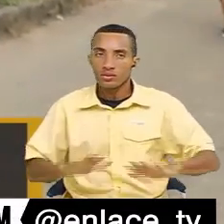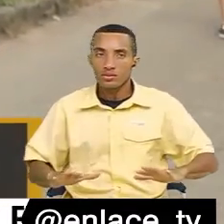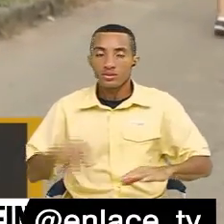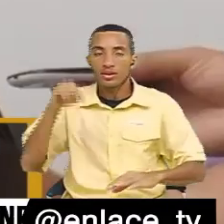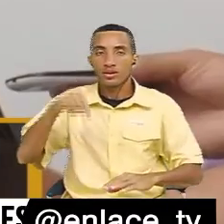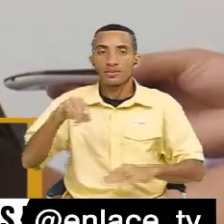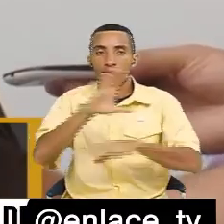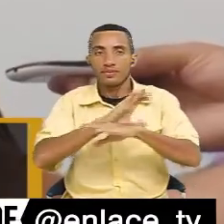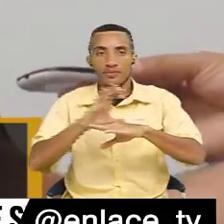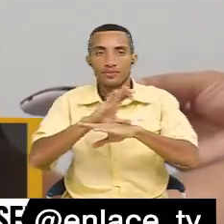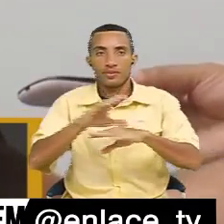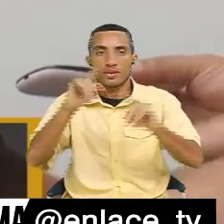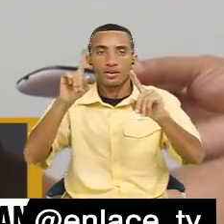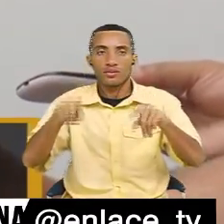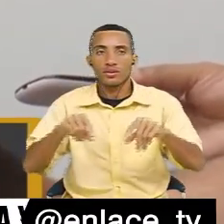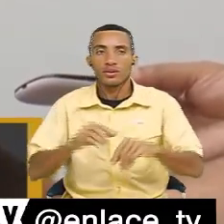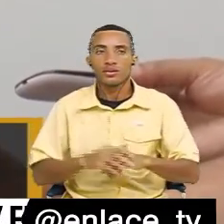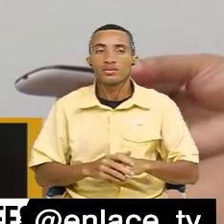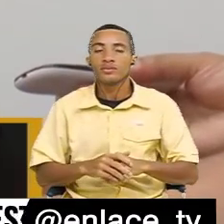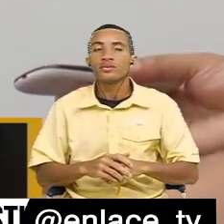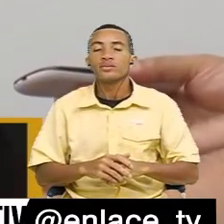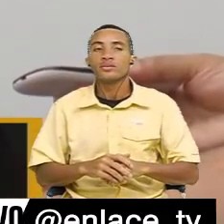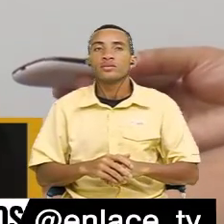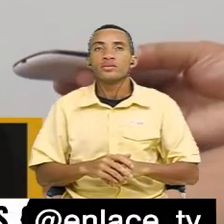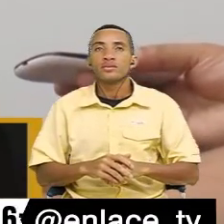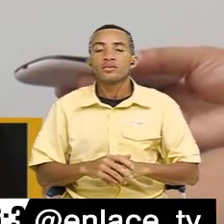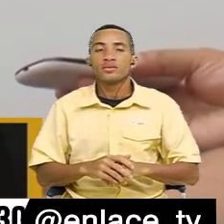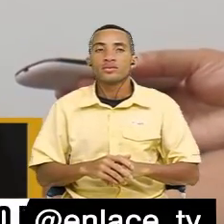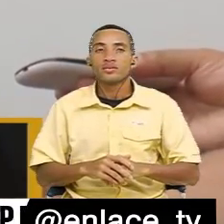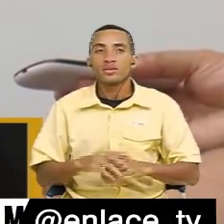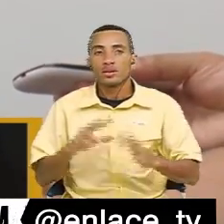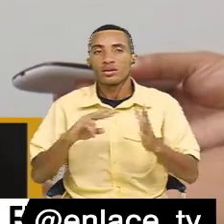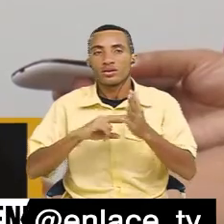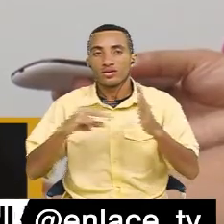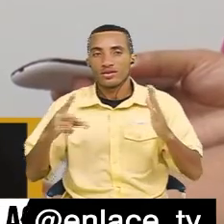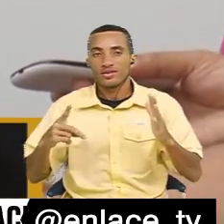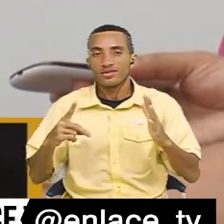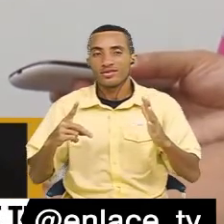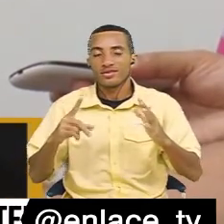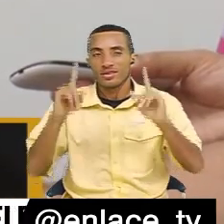dispositivo para garantizar de que ese día pues